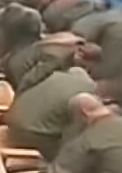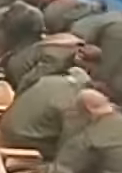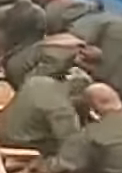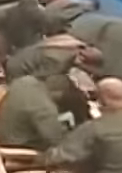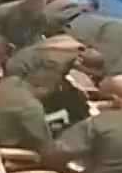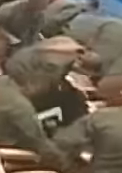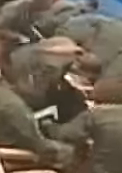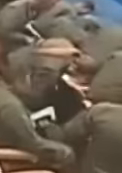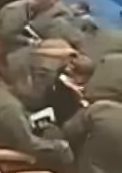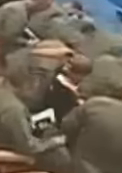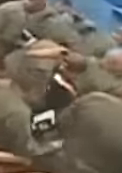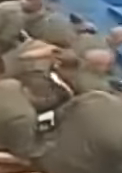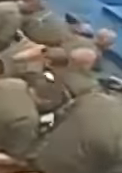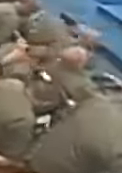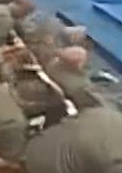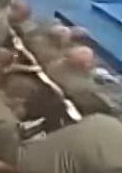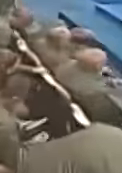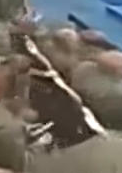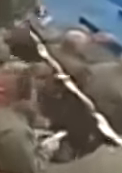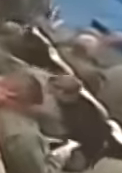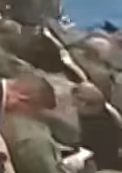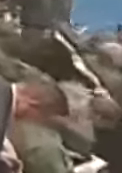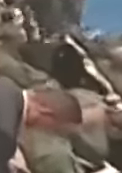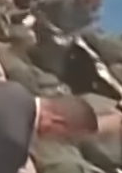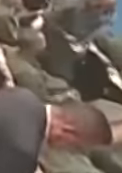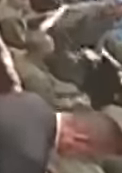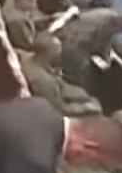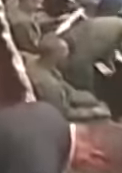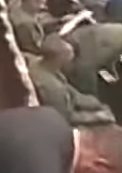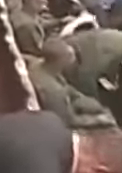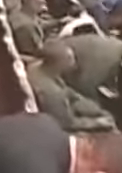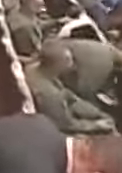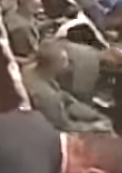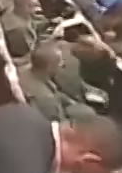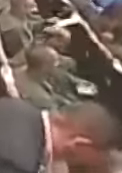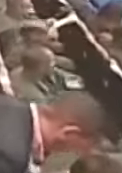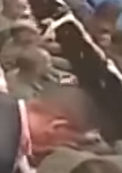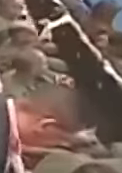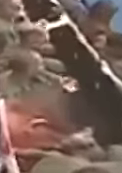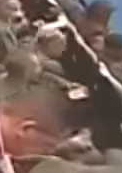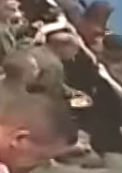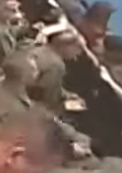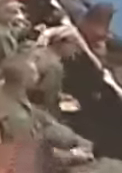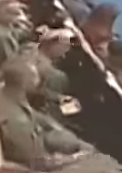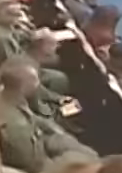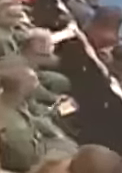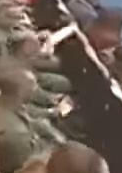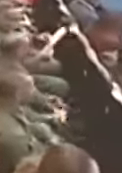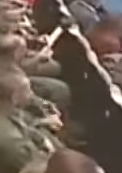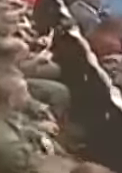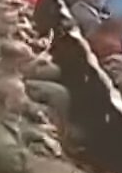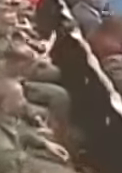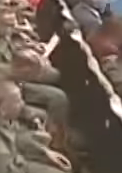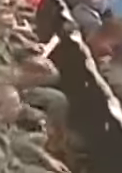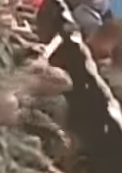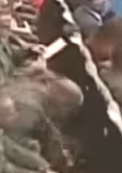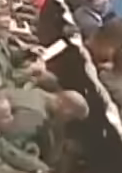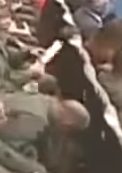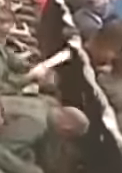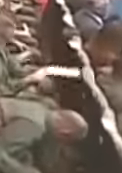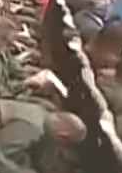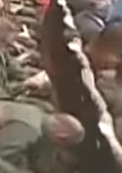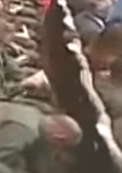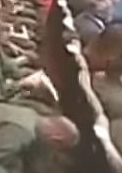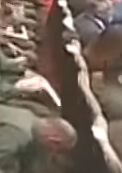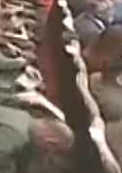continuación, palabras del ciudadano Nicolás Maduro Moros, presidente constitucional de la República Bolivariana